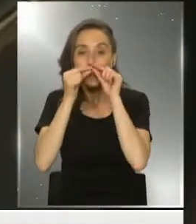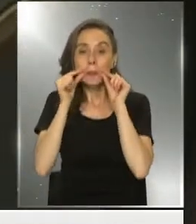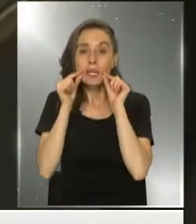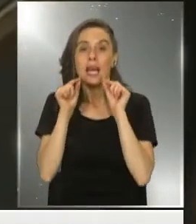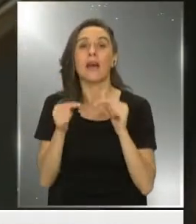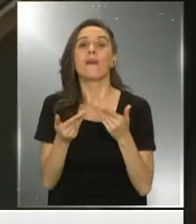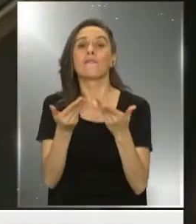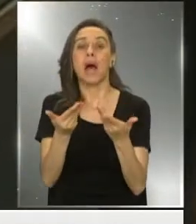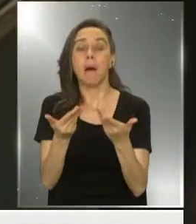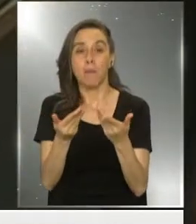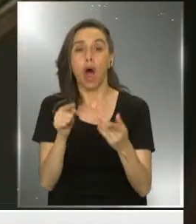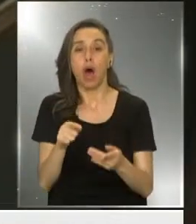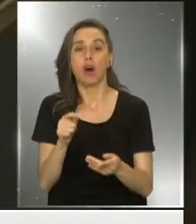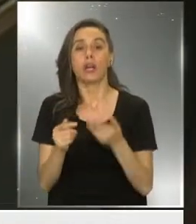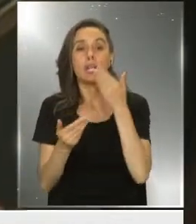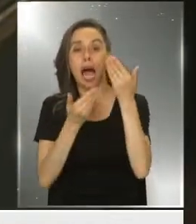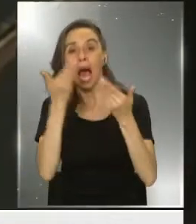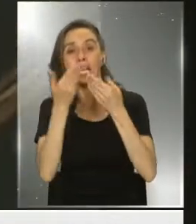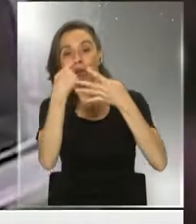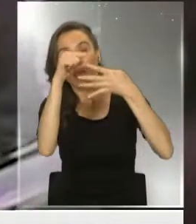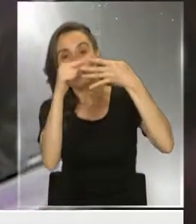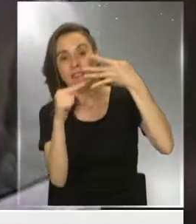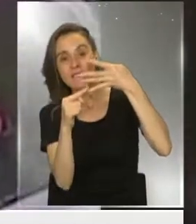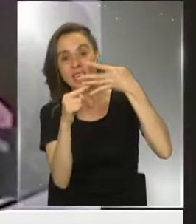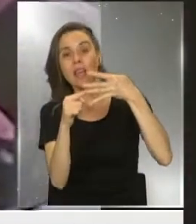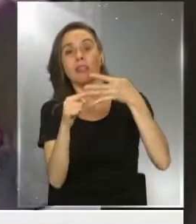selección de Mama Yu.